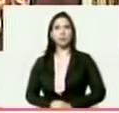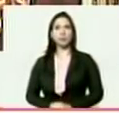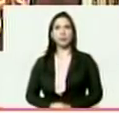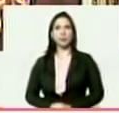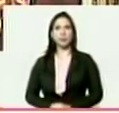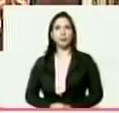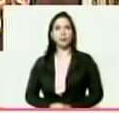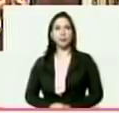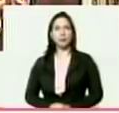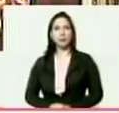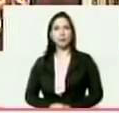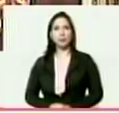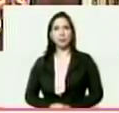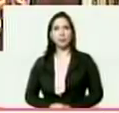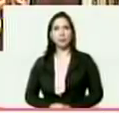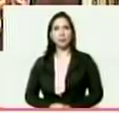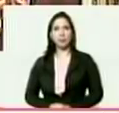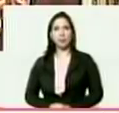con motivo